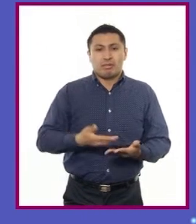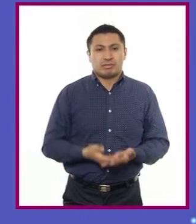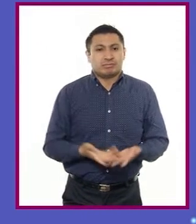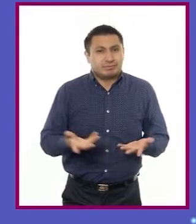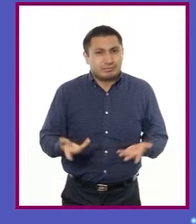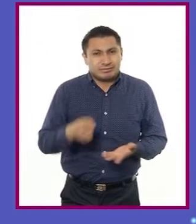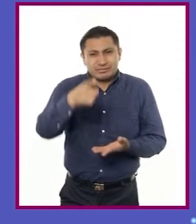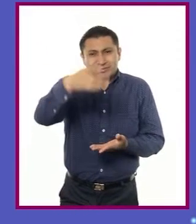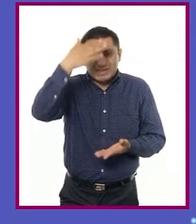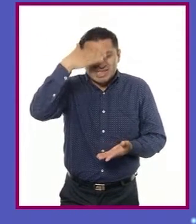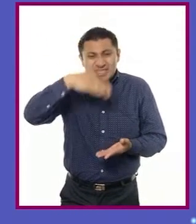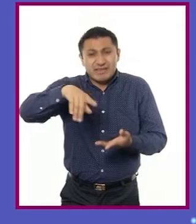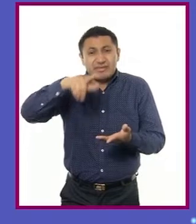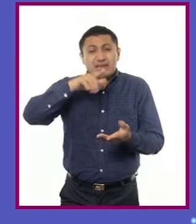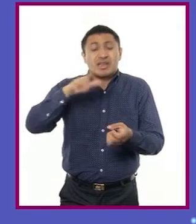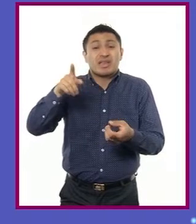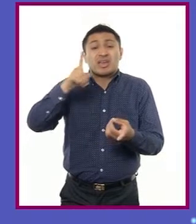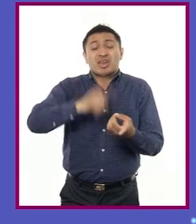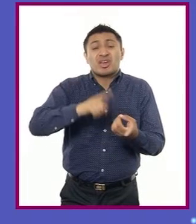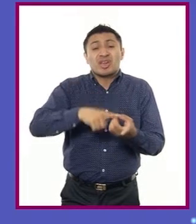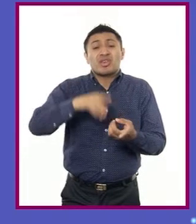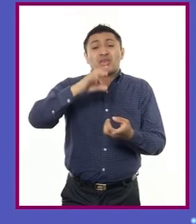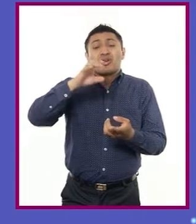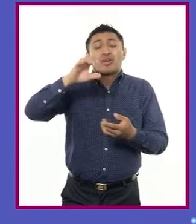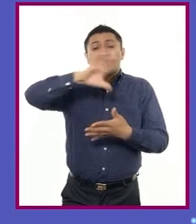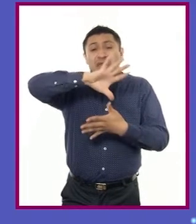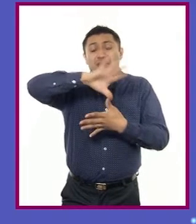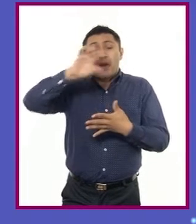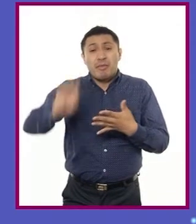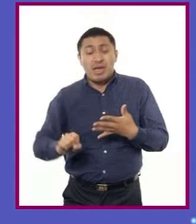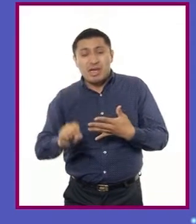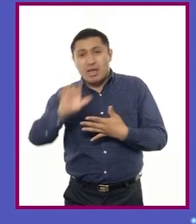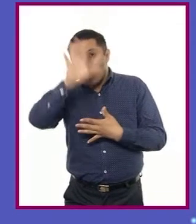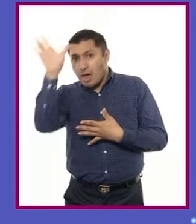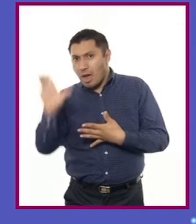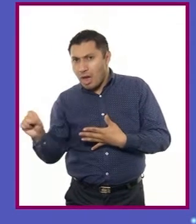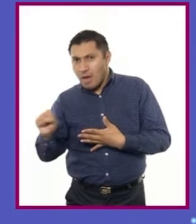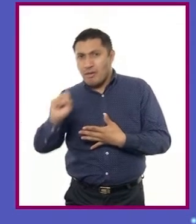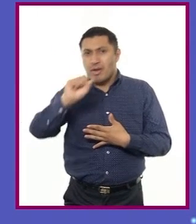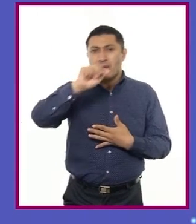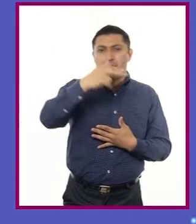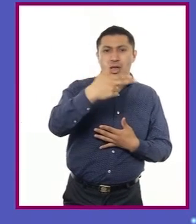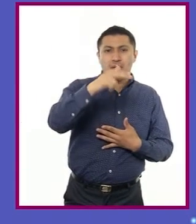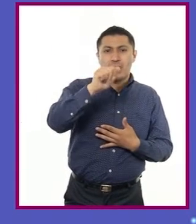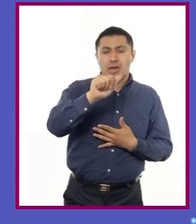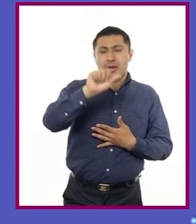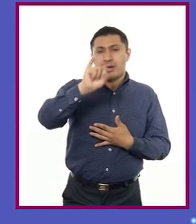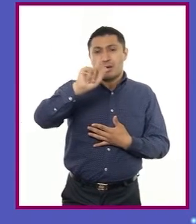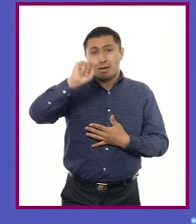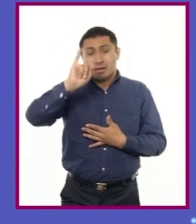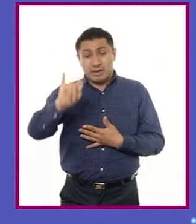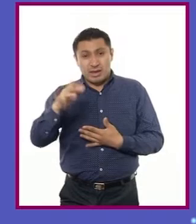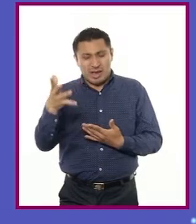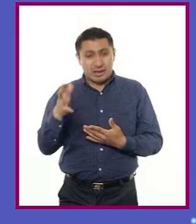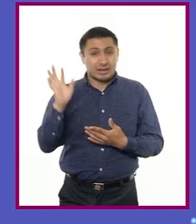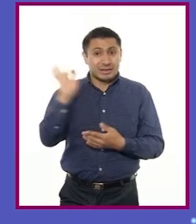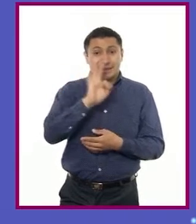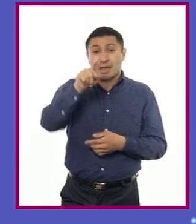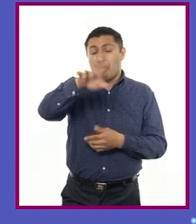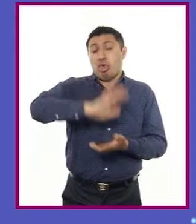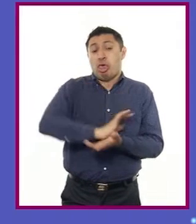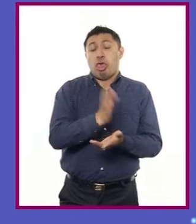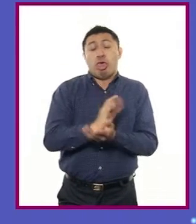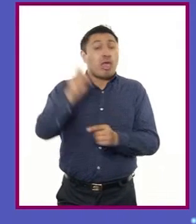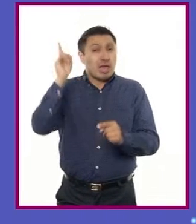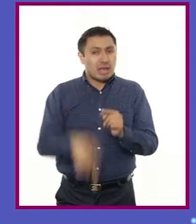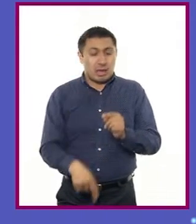¿sabe dónde queda Centroamérica? ¿Entre África y Haití? Lo racista quizás se le pueda quitar.